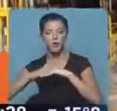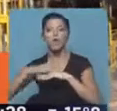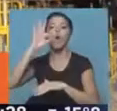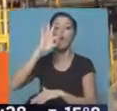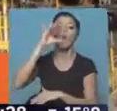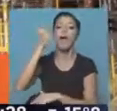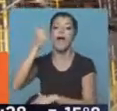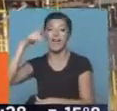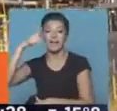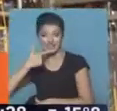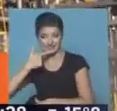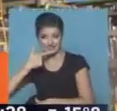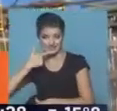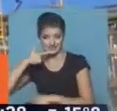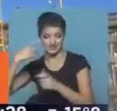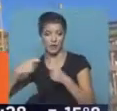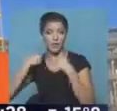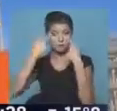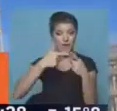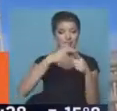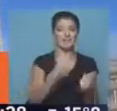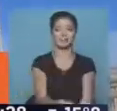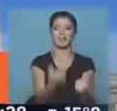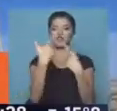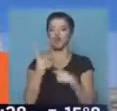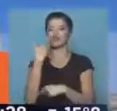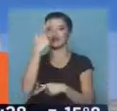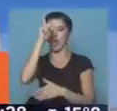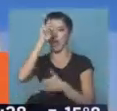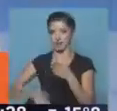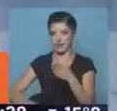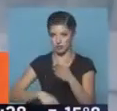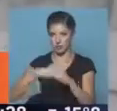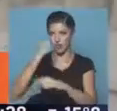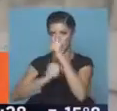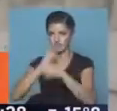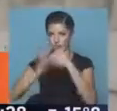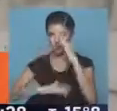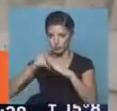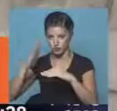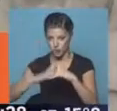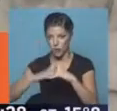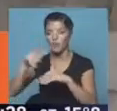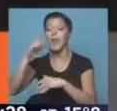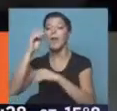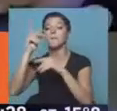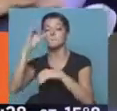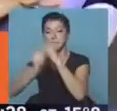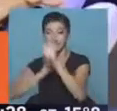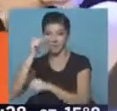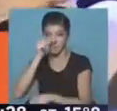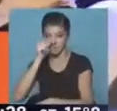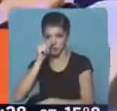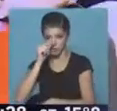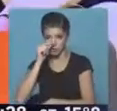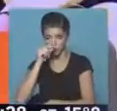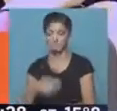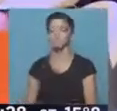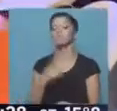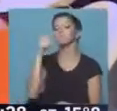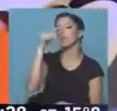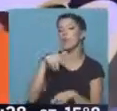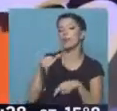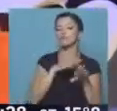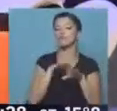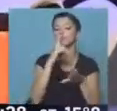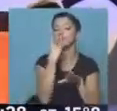OAS, a cambio de 3 contratos con la petrolera estatal Petrobras. El antecedente inmediato no es el mejor para